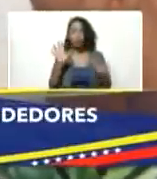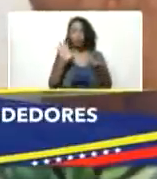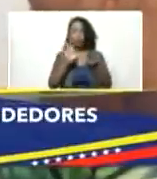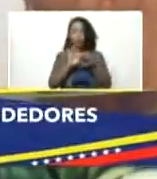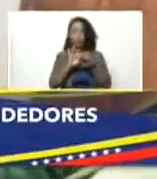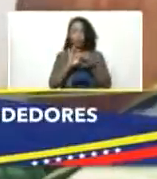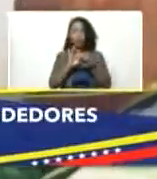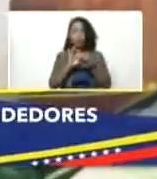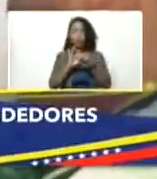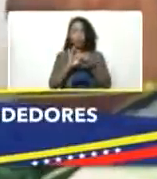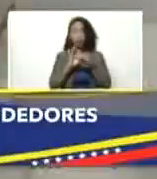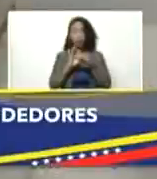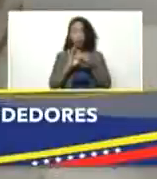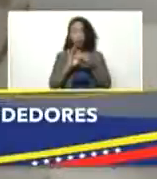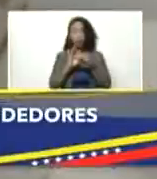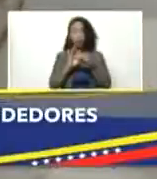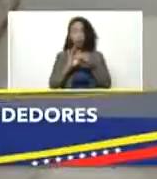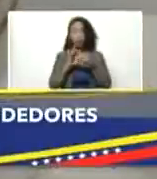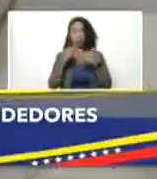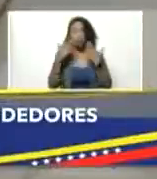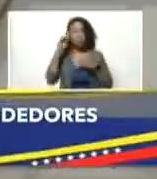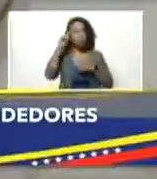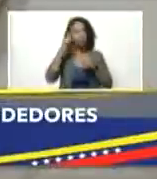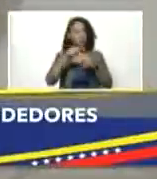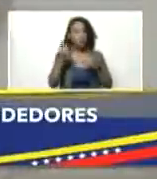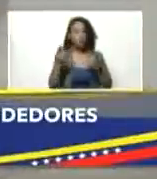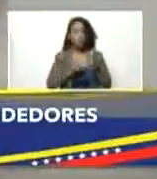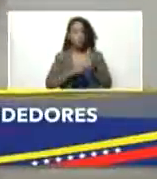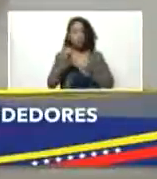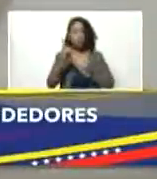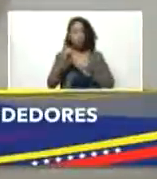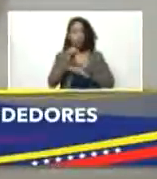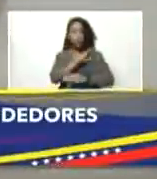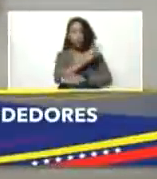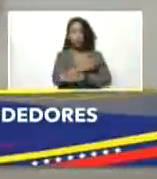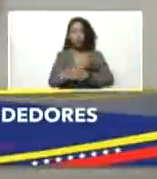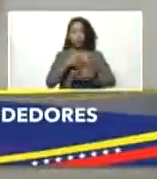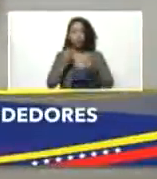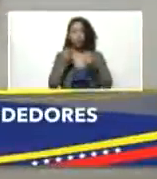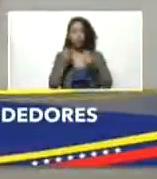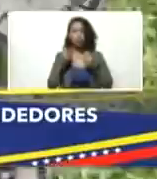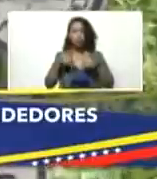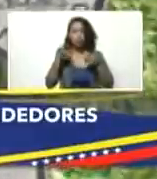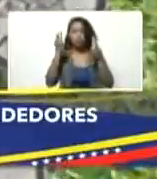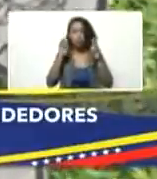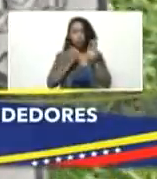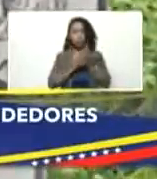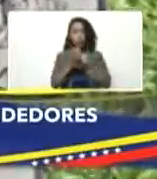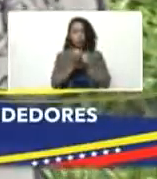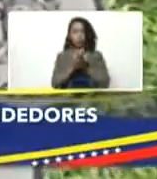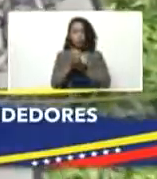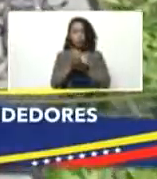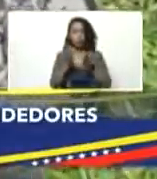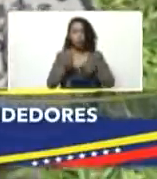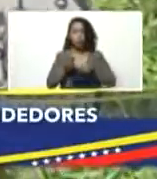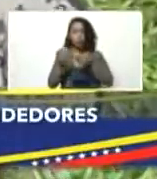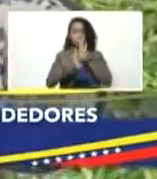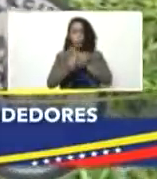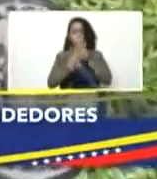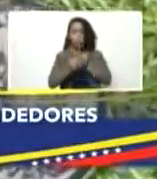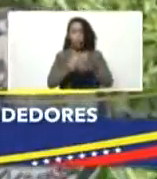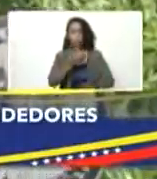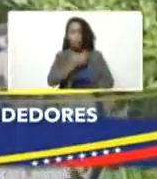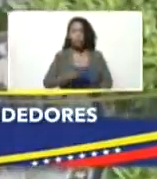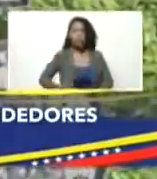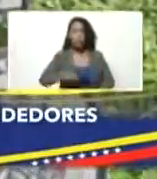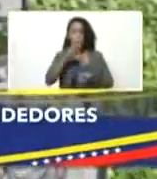articulada y en vía de hacer el desarrollo potencial y económico de estos nuevos emprendedores. Le doy la palabra al presidente